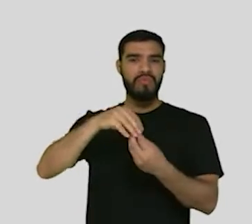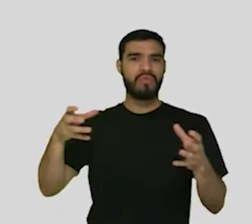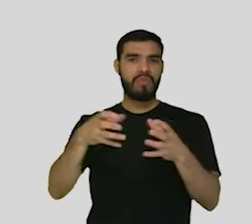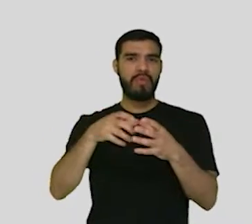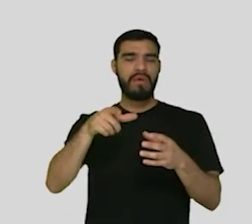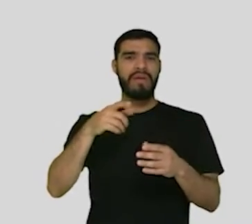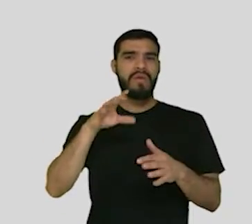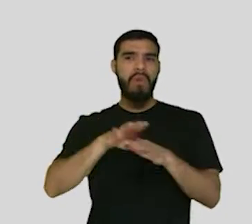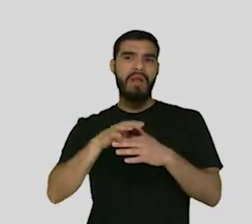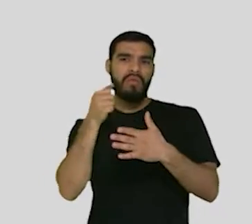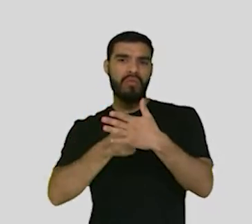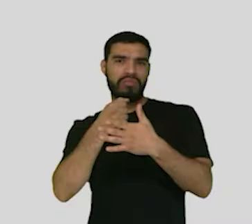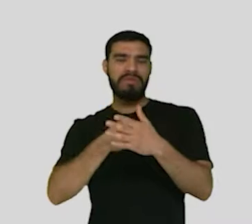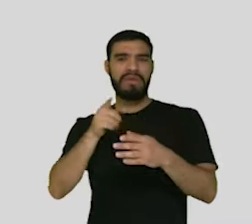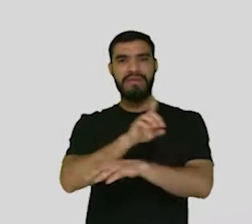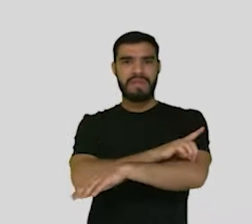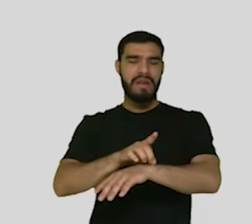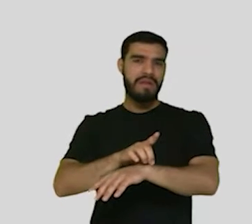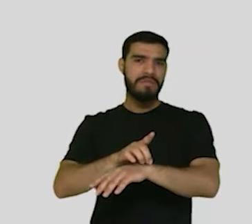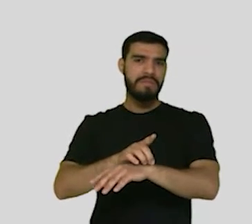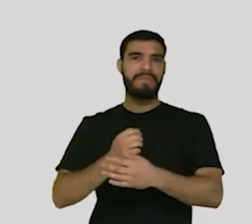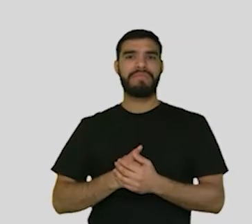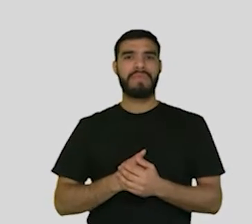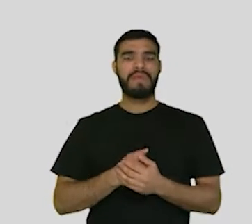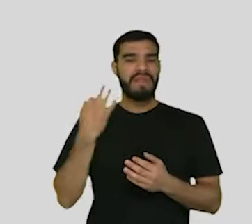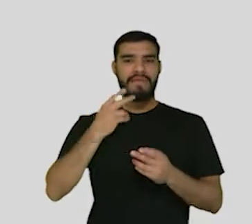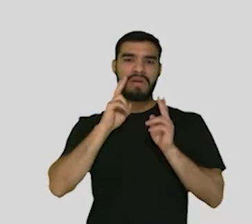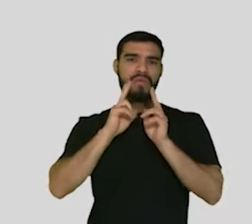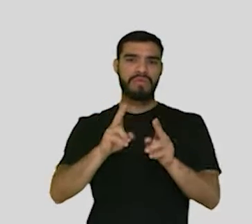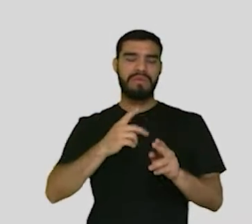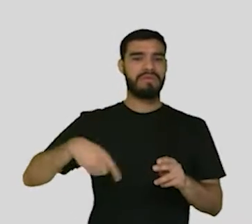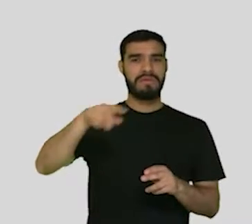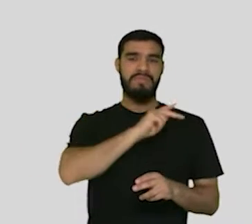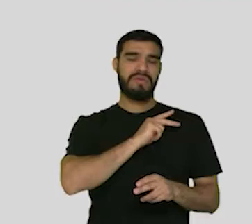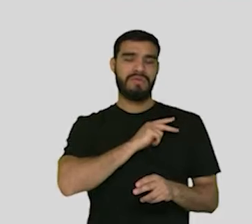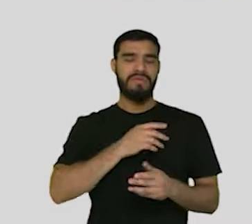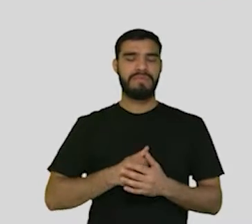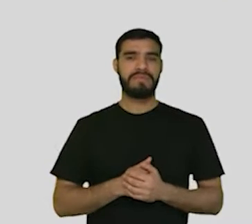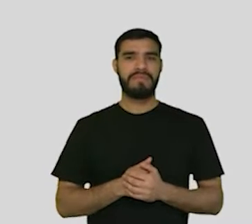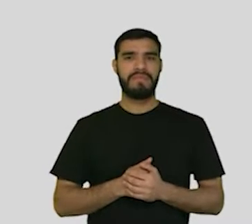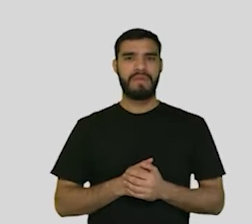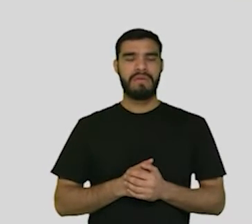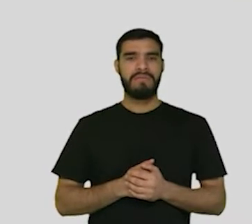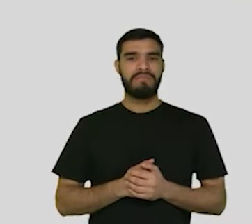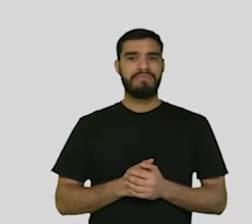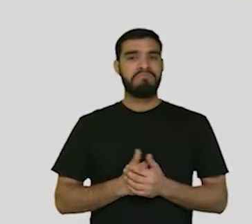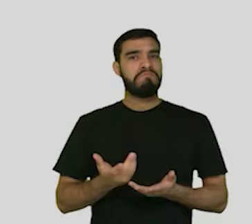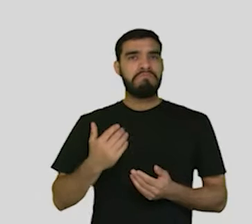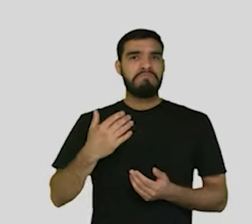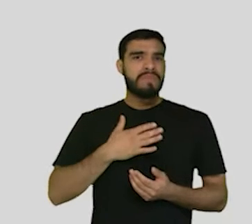pa oígena co derecho ye cuaucabo de derecho ye sacuabo